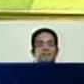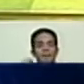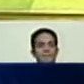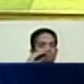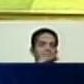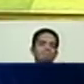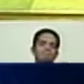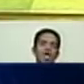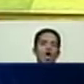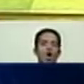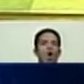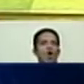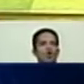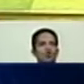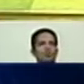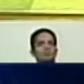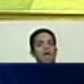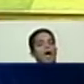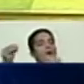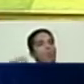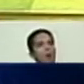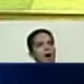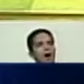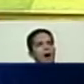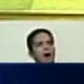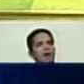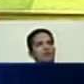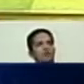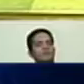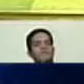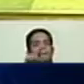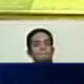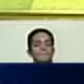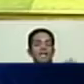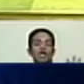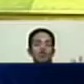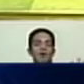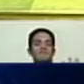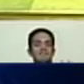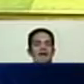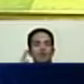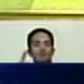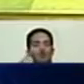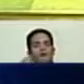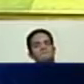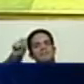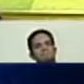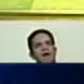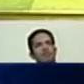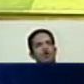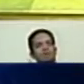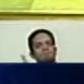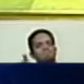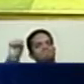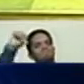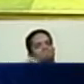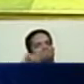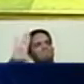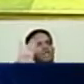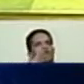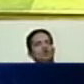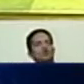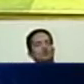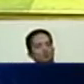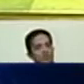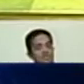las convenciones diplomáticas, la Convención Diplomática de 1961 firmada en Ginebra. Y nosotros aspiramos también que Estados